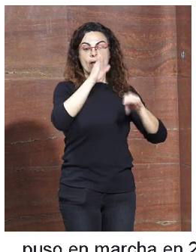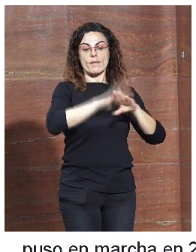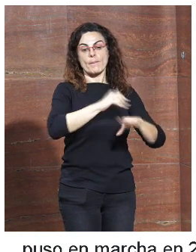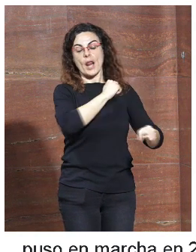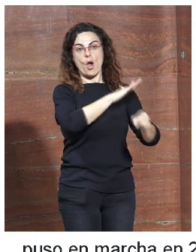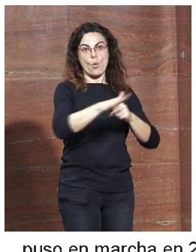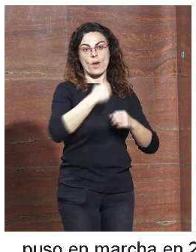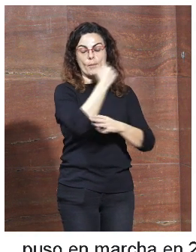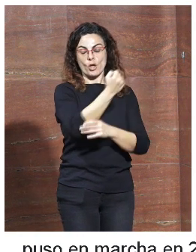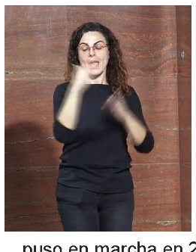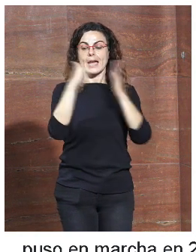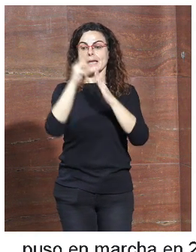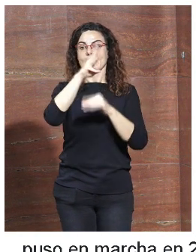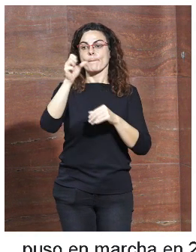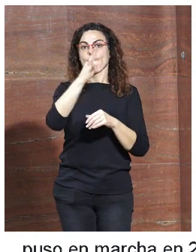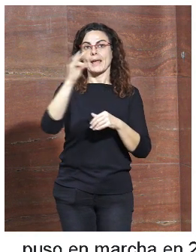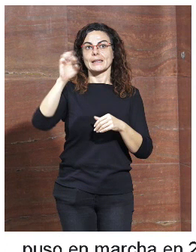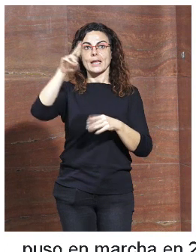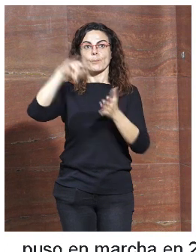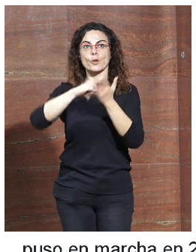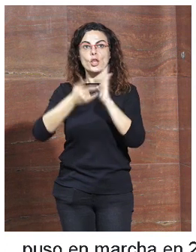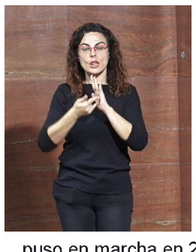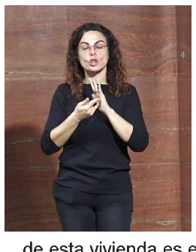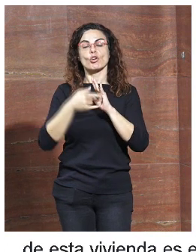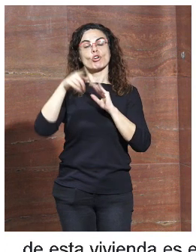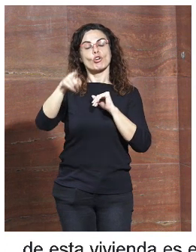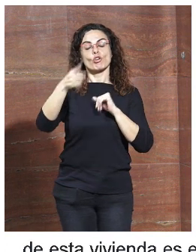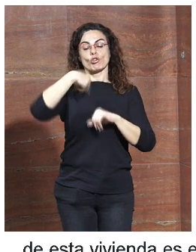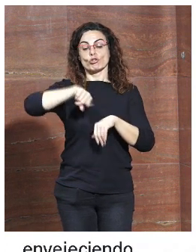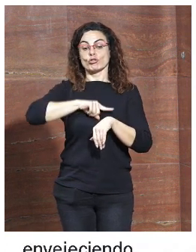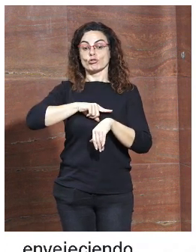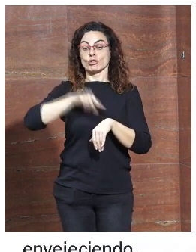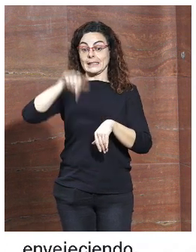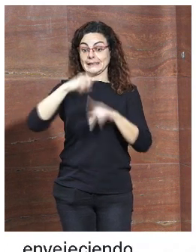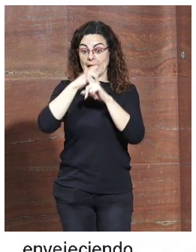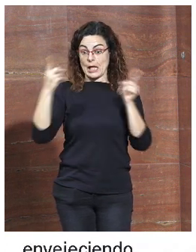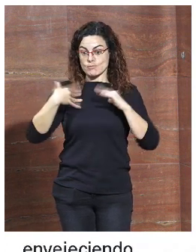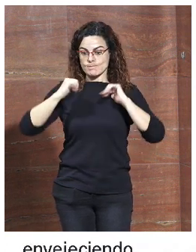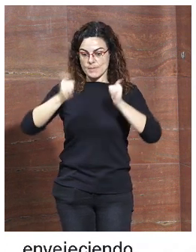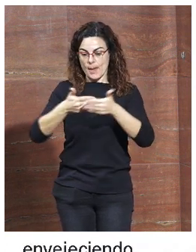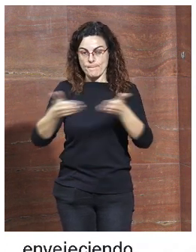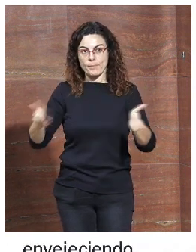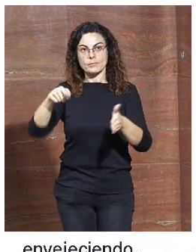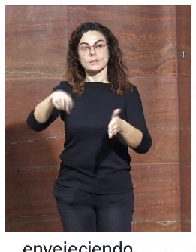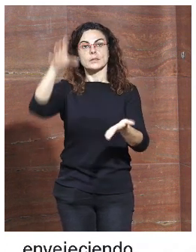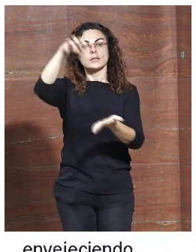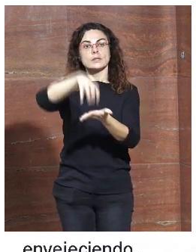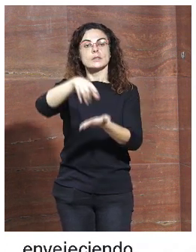La Casa de Peter. La Casa de Peter es un proyecto que hemos puesto en marcha este año. Será